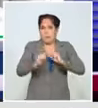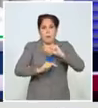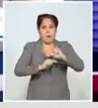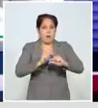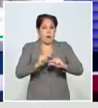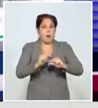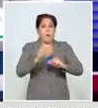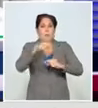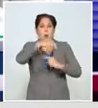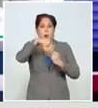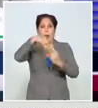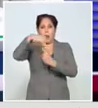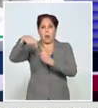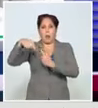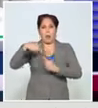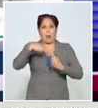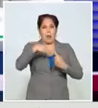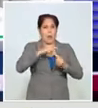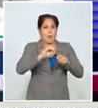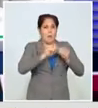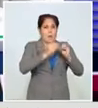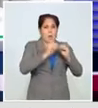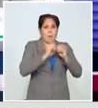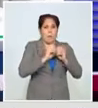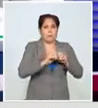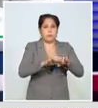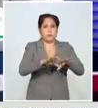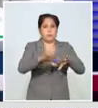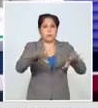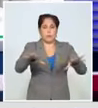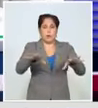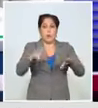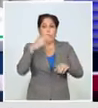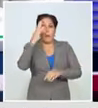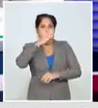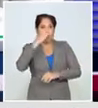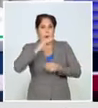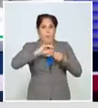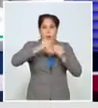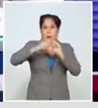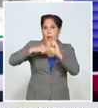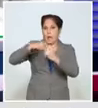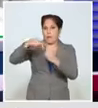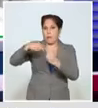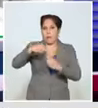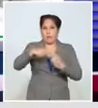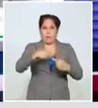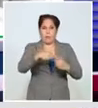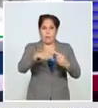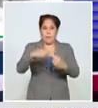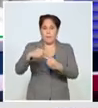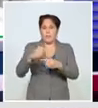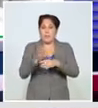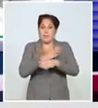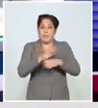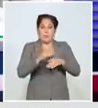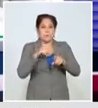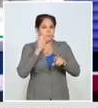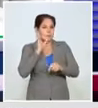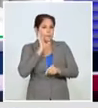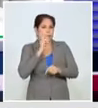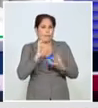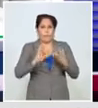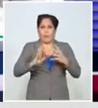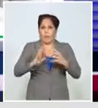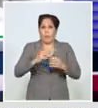dando la vuelta y reconstituyéndose, como aquel que dice, en torno a la infección, a la forma